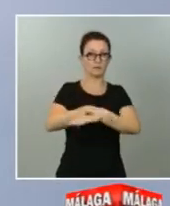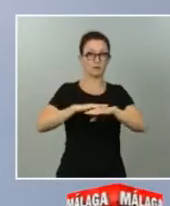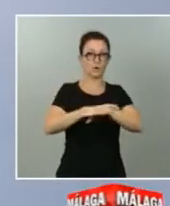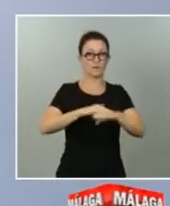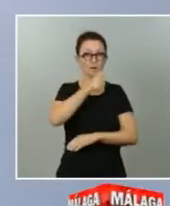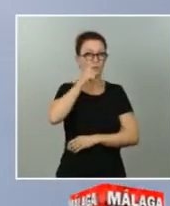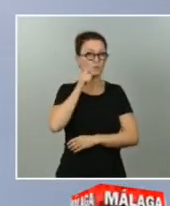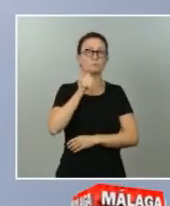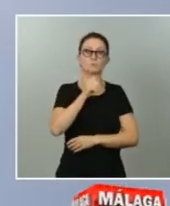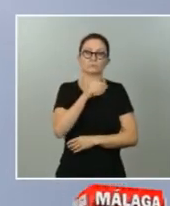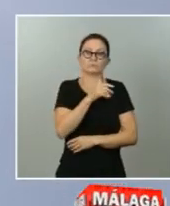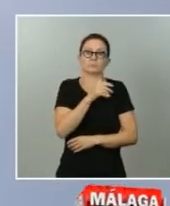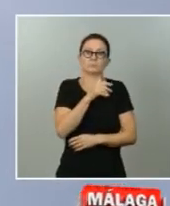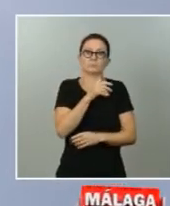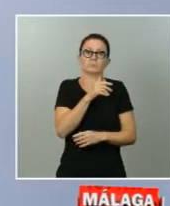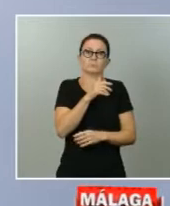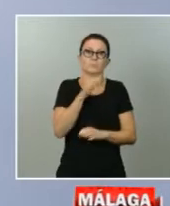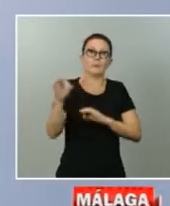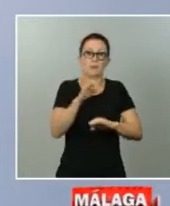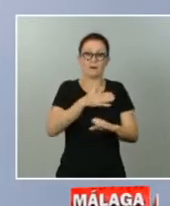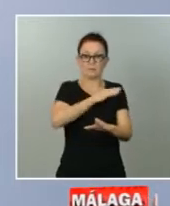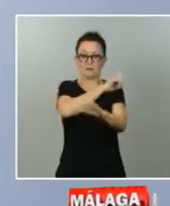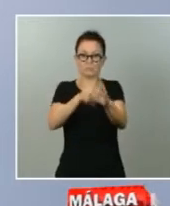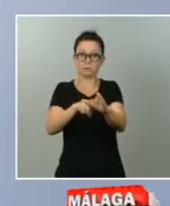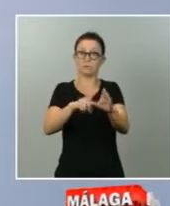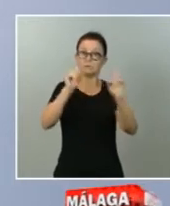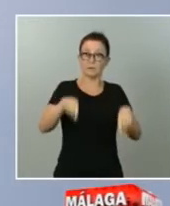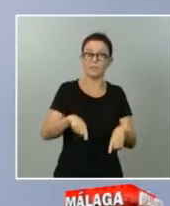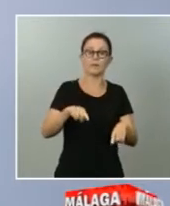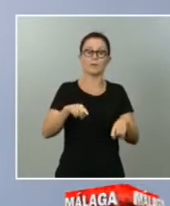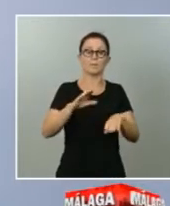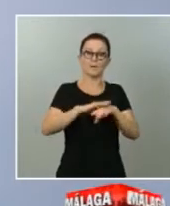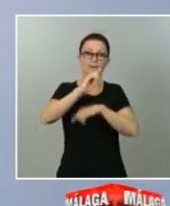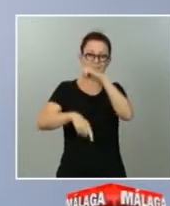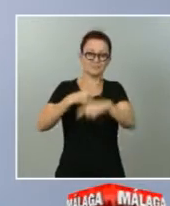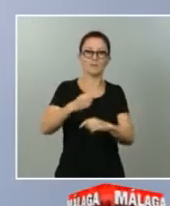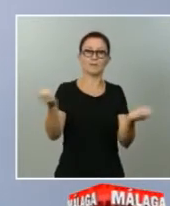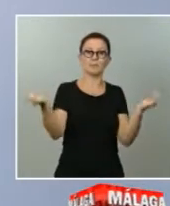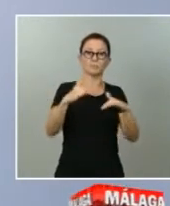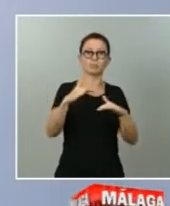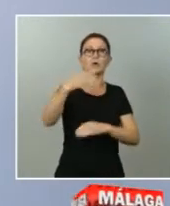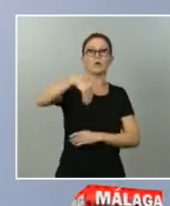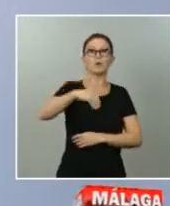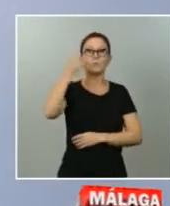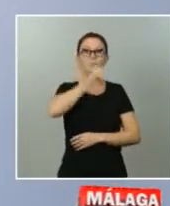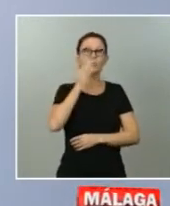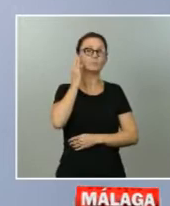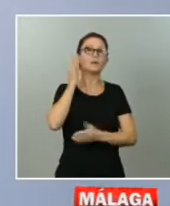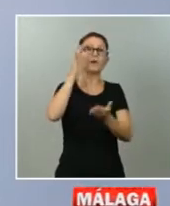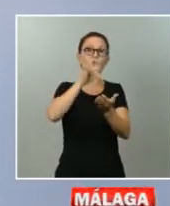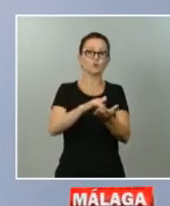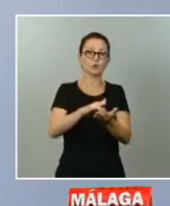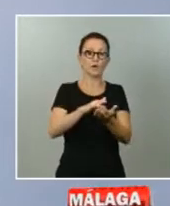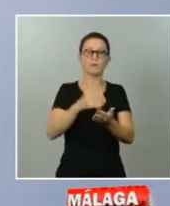participación, preparar cuidadosamente la próxima conferencia de presidentes y presidentes que tendrá lugar, ya les anuncio, el